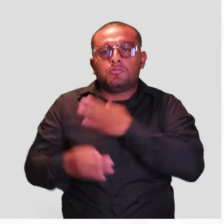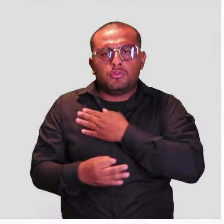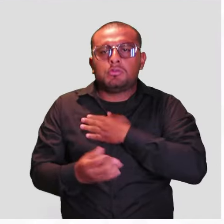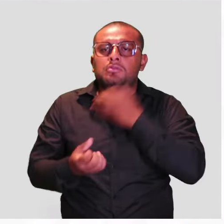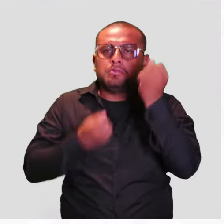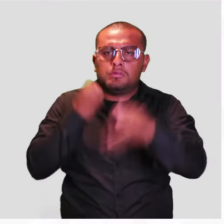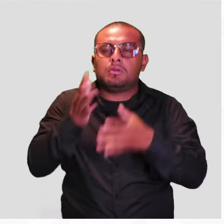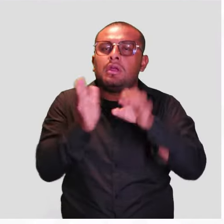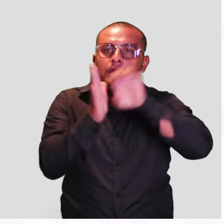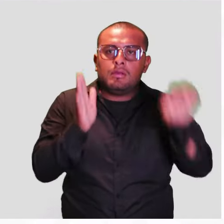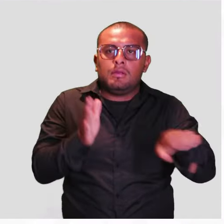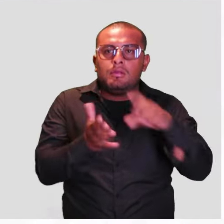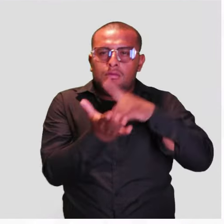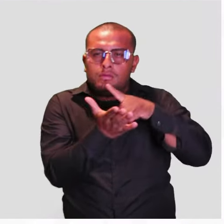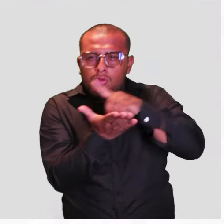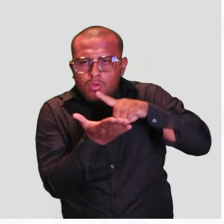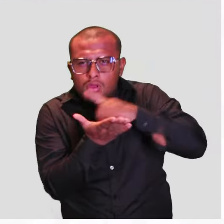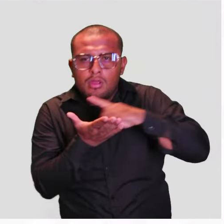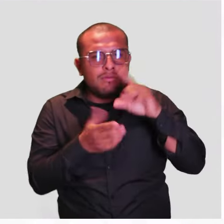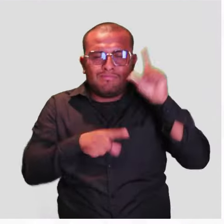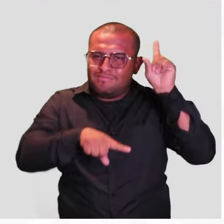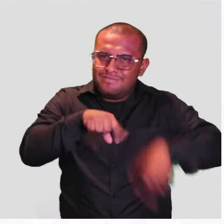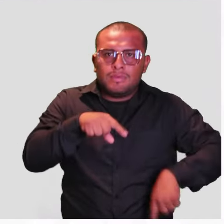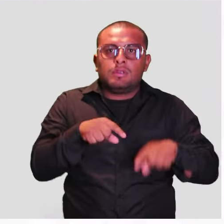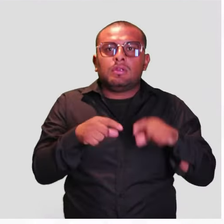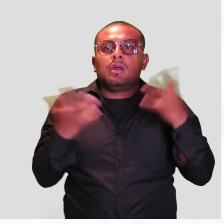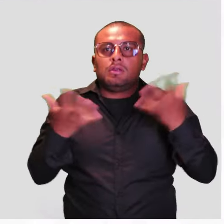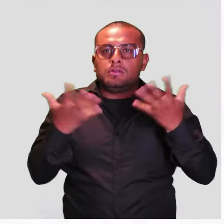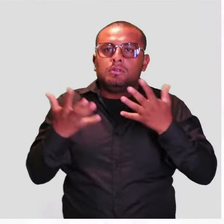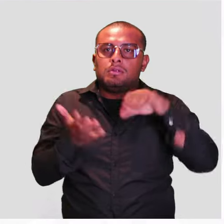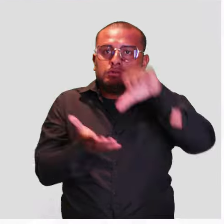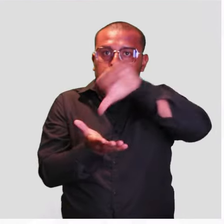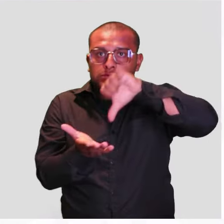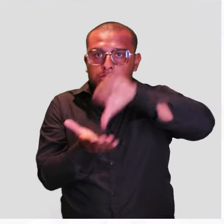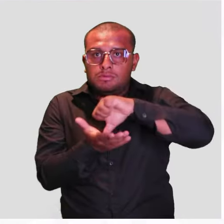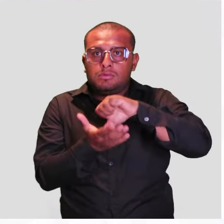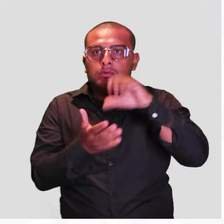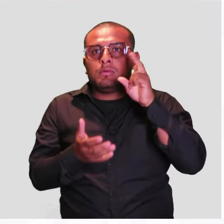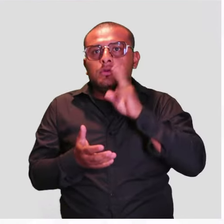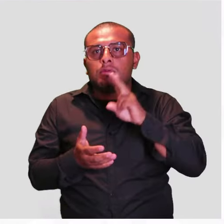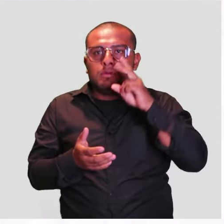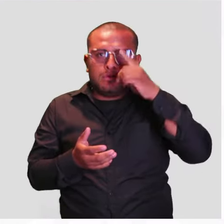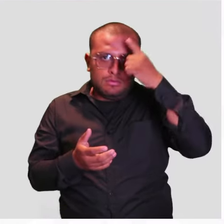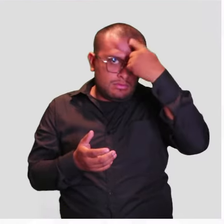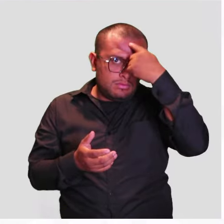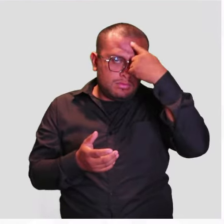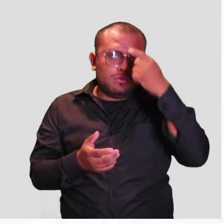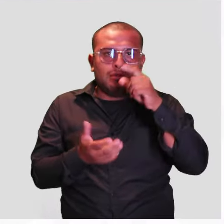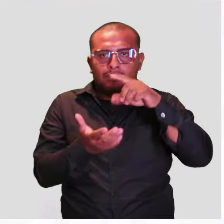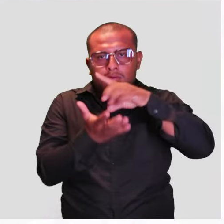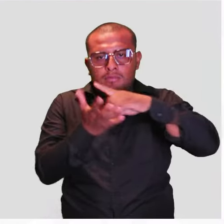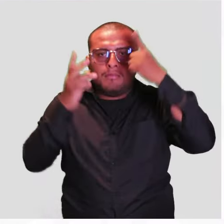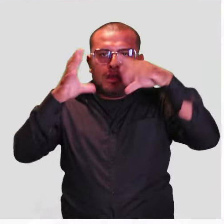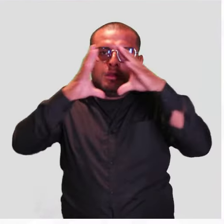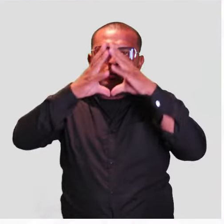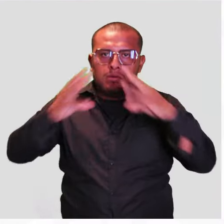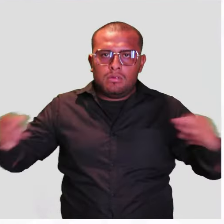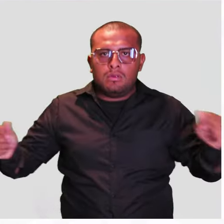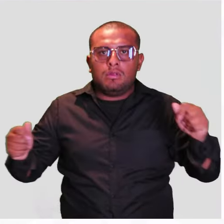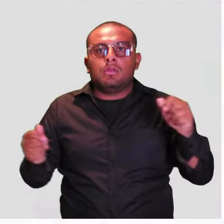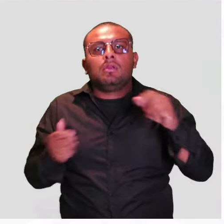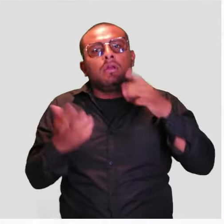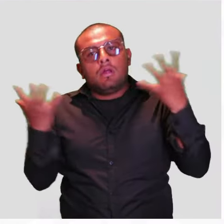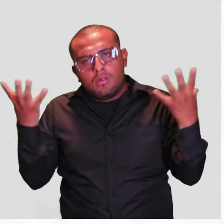adicciones y desarrollaremos el Centro de Atención de Adicciones Gratuito, que busque apoyar de forma integral a los jóvenes que buscan